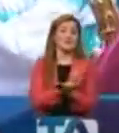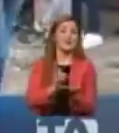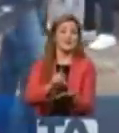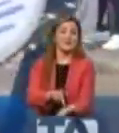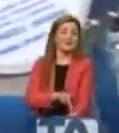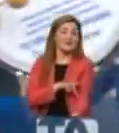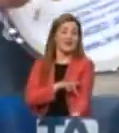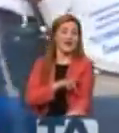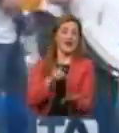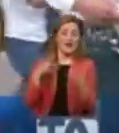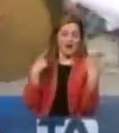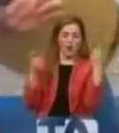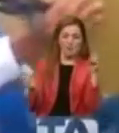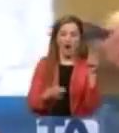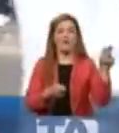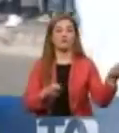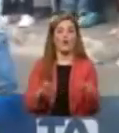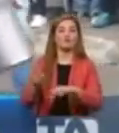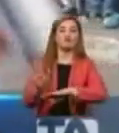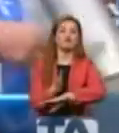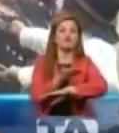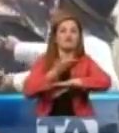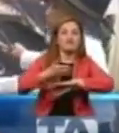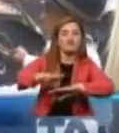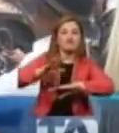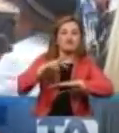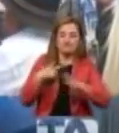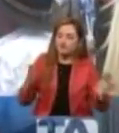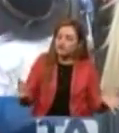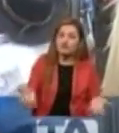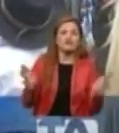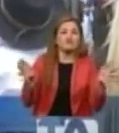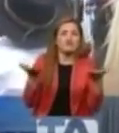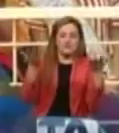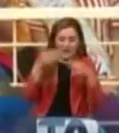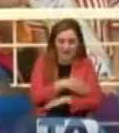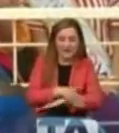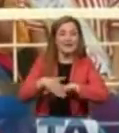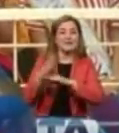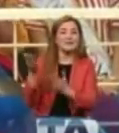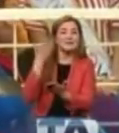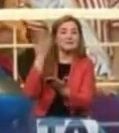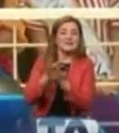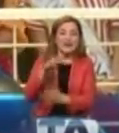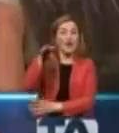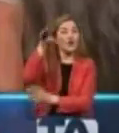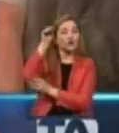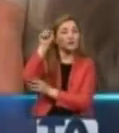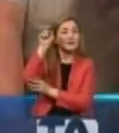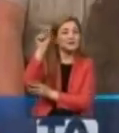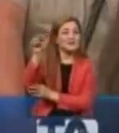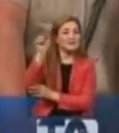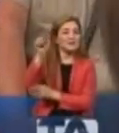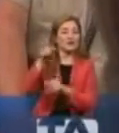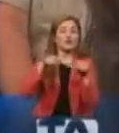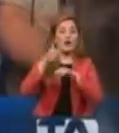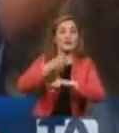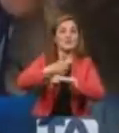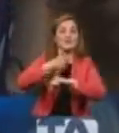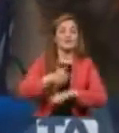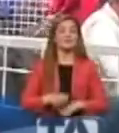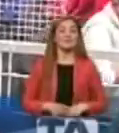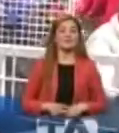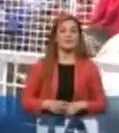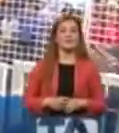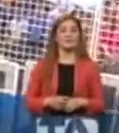tradicionales y bandas de pueblo que amenizaron su paso por las calles hasta llegar al monumento donde se encontraban las